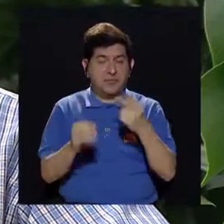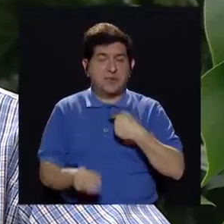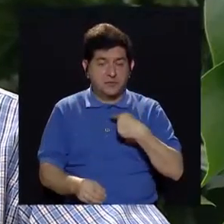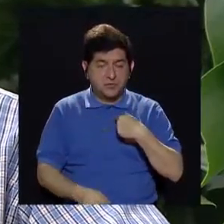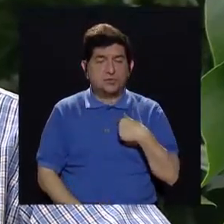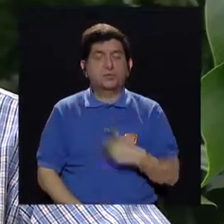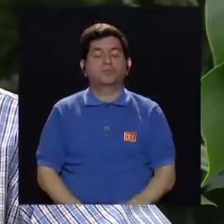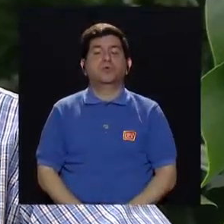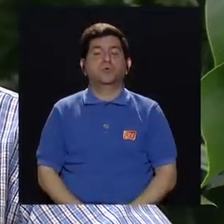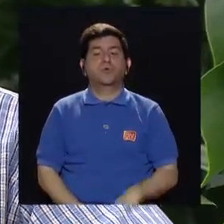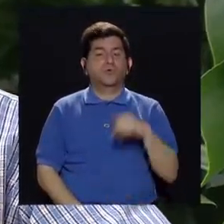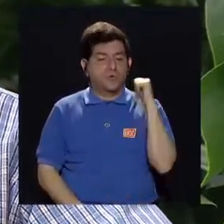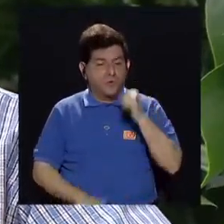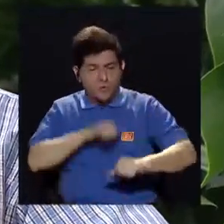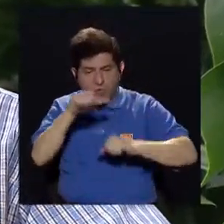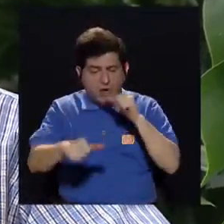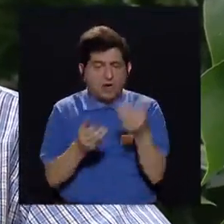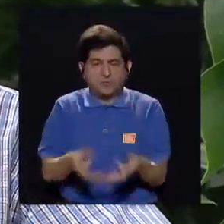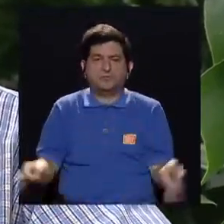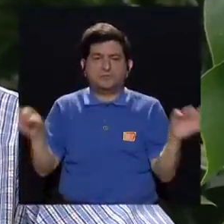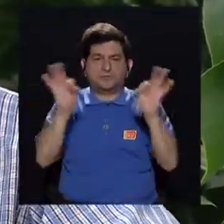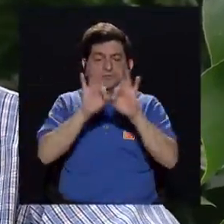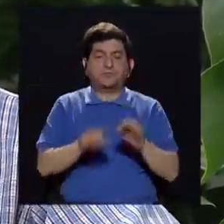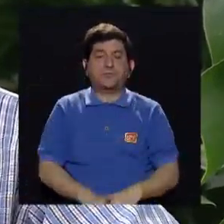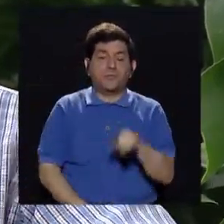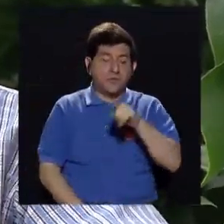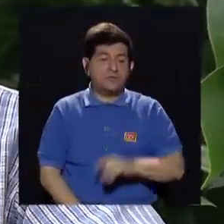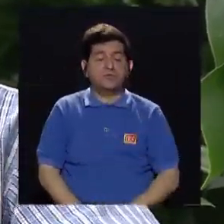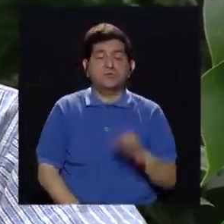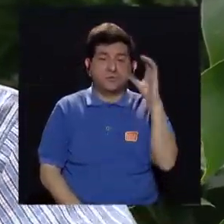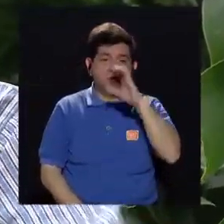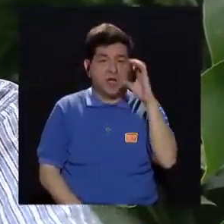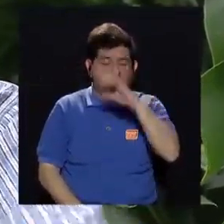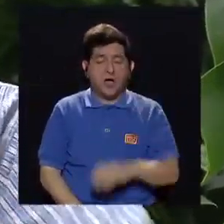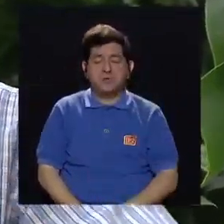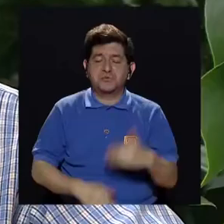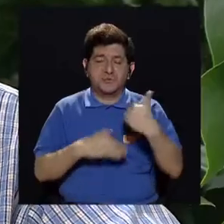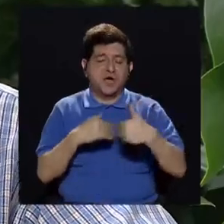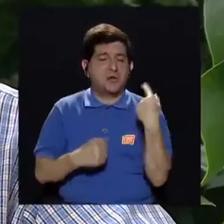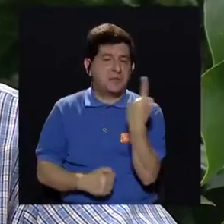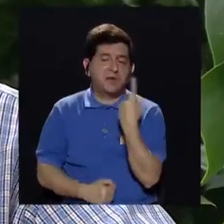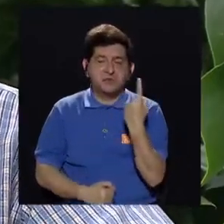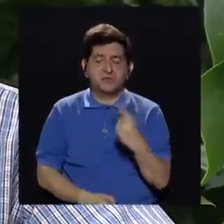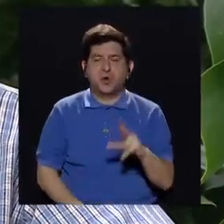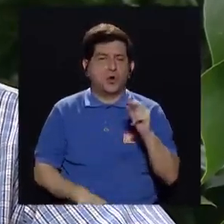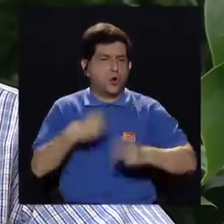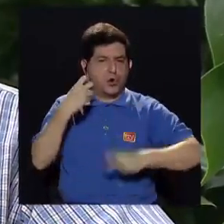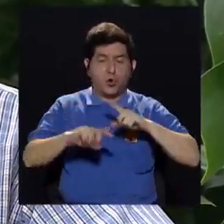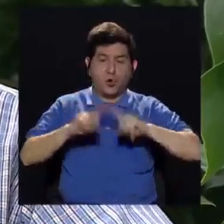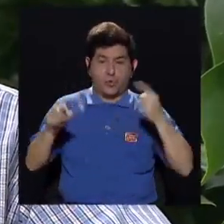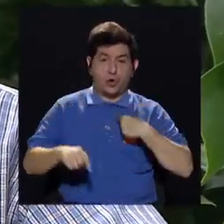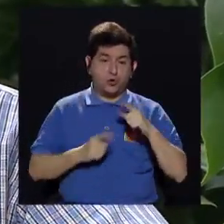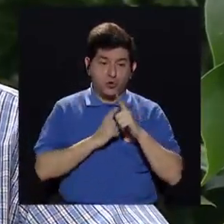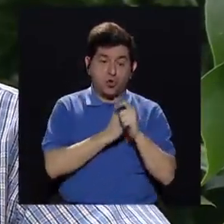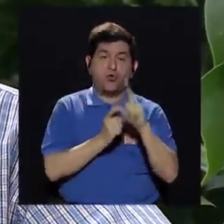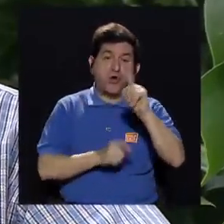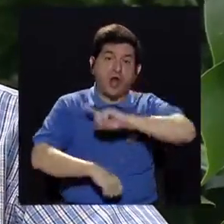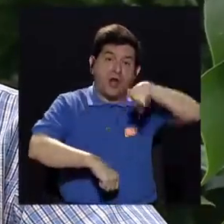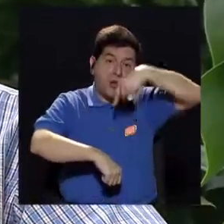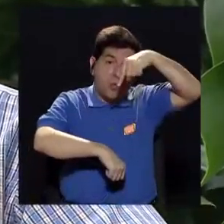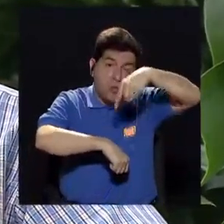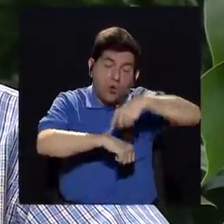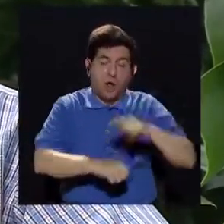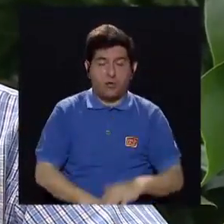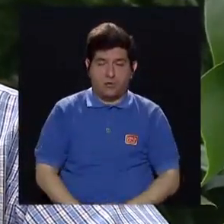esfuerzo significativo, ¿verdad? Si lo que haría será traer el pan y caminar por 20 minutos, no es ningún problema. Pero si hoy dice, voy a correr una hora